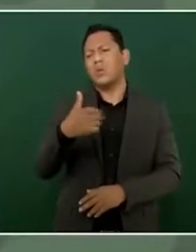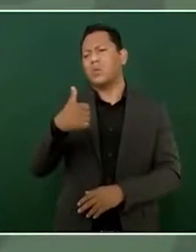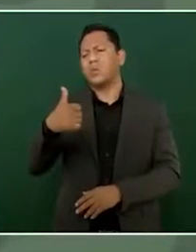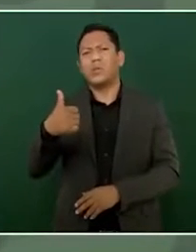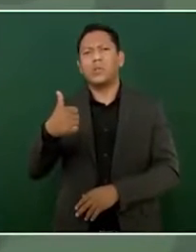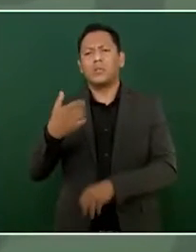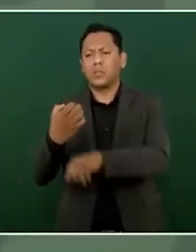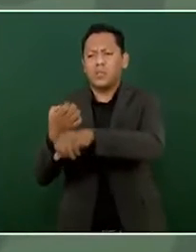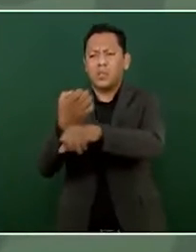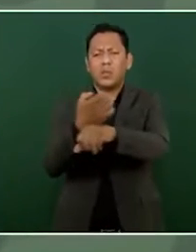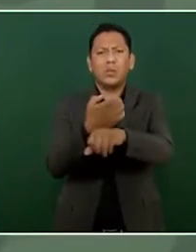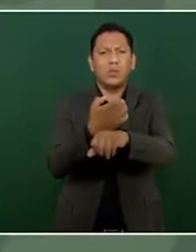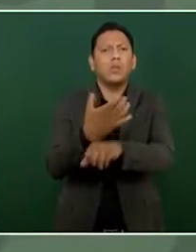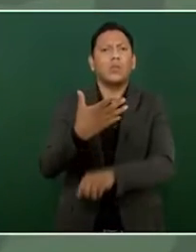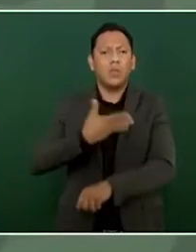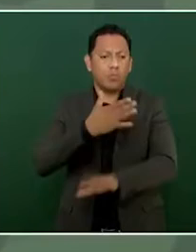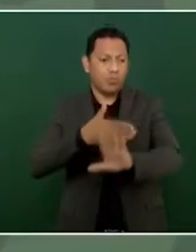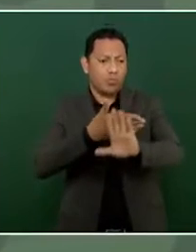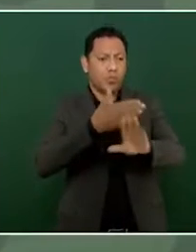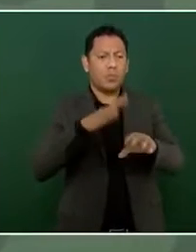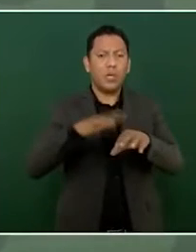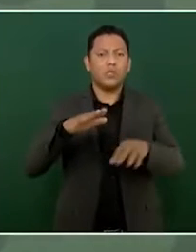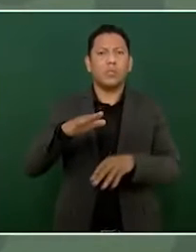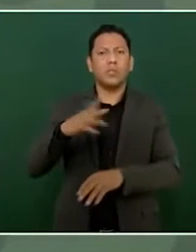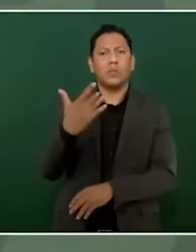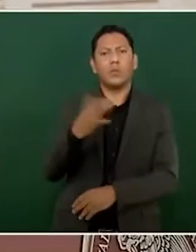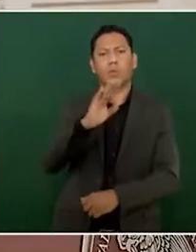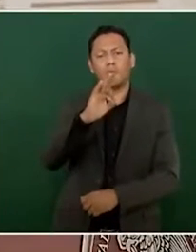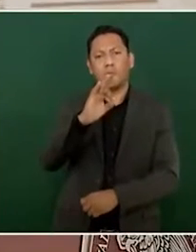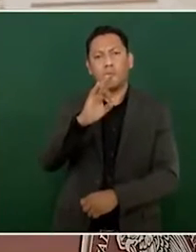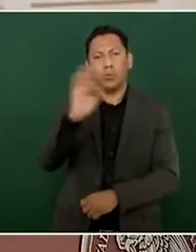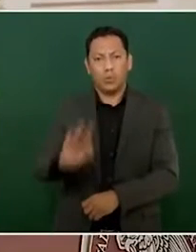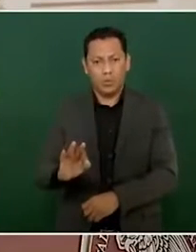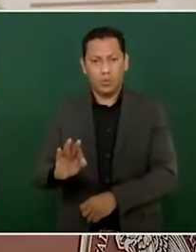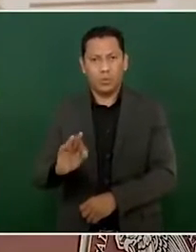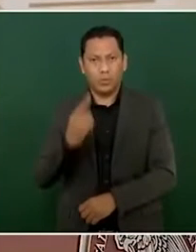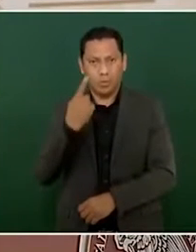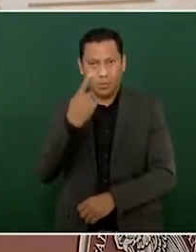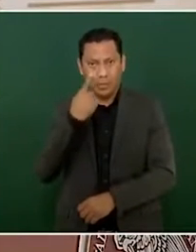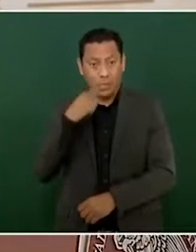50% de los homicidios. De estos homicidios,